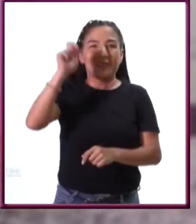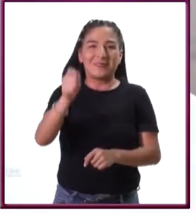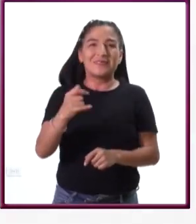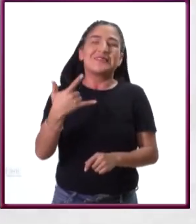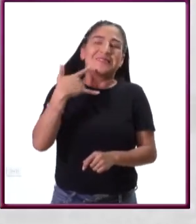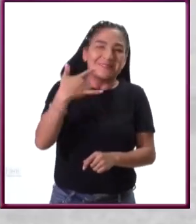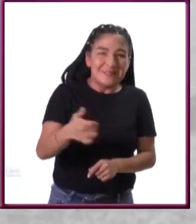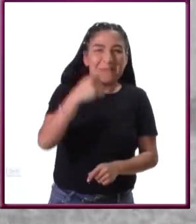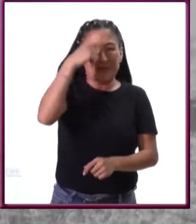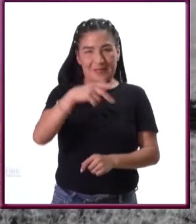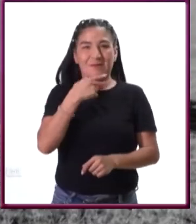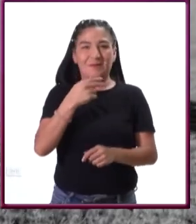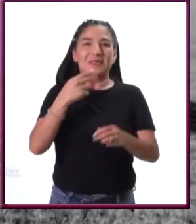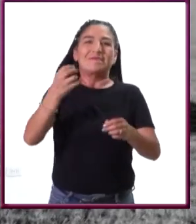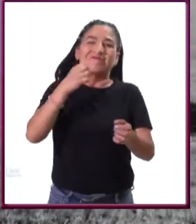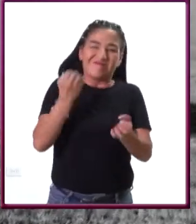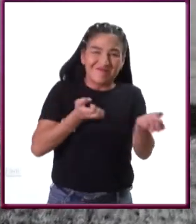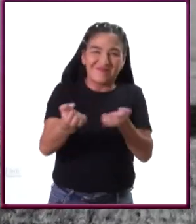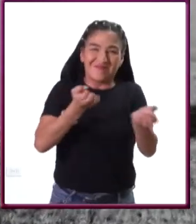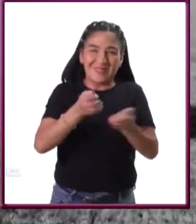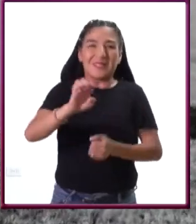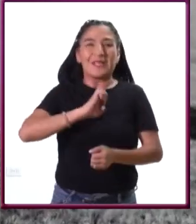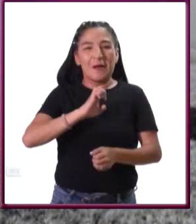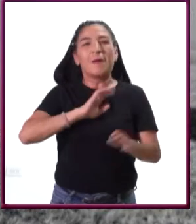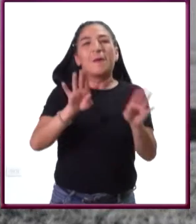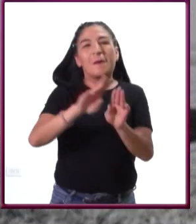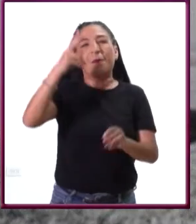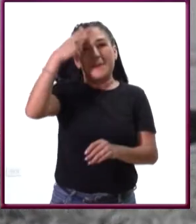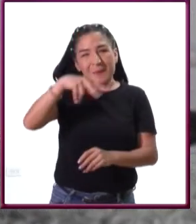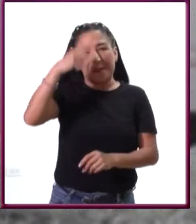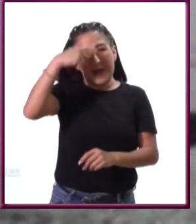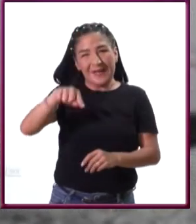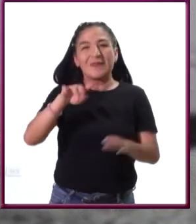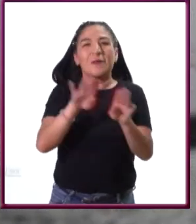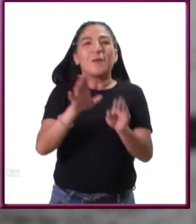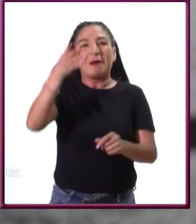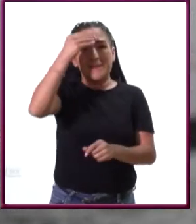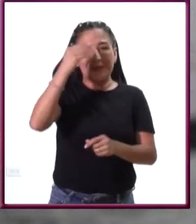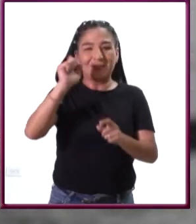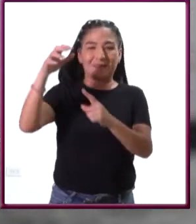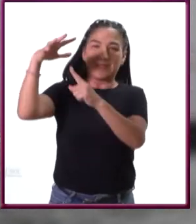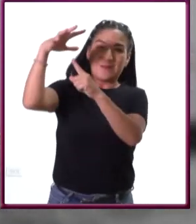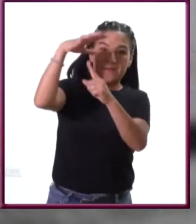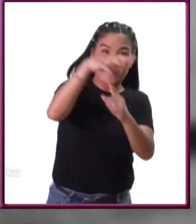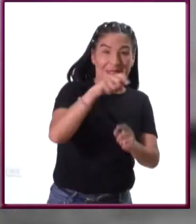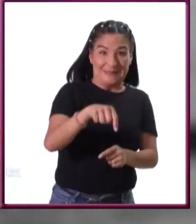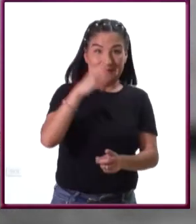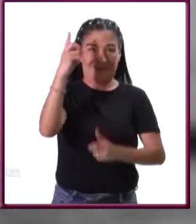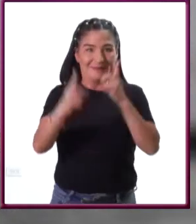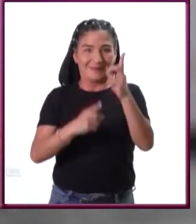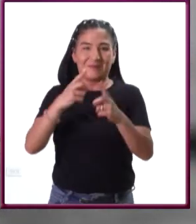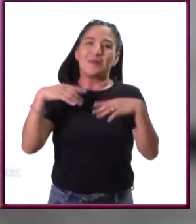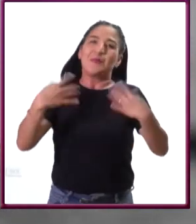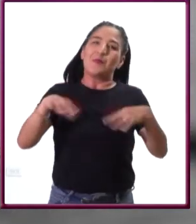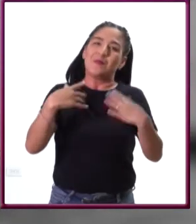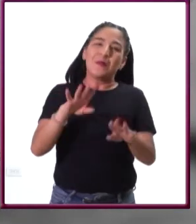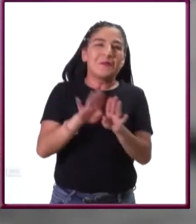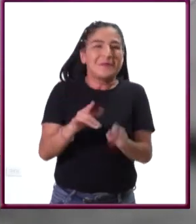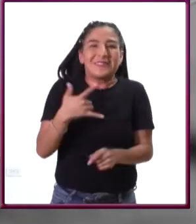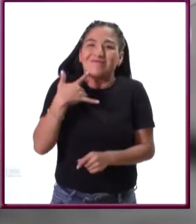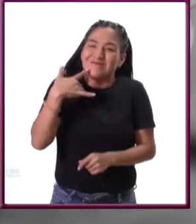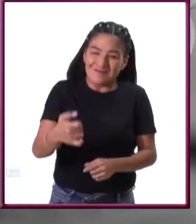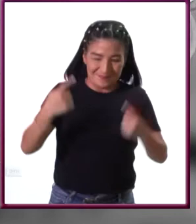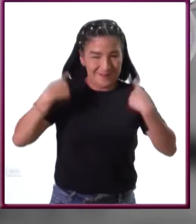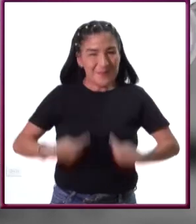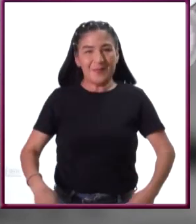necesita en su entrenamiento para utilizar el paracaídas. Este deporte extremo exige una gran condición física,